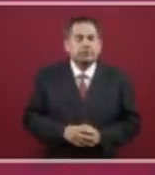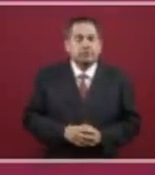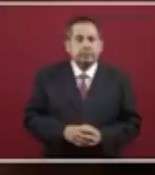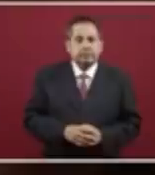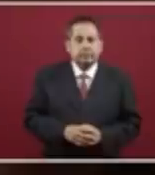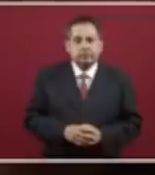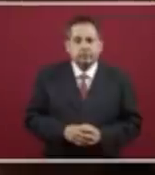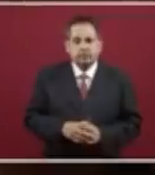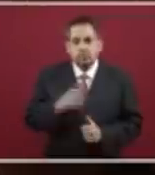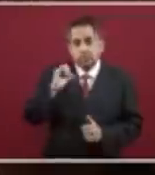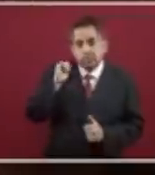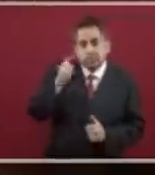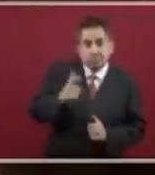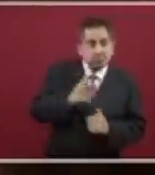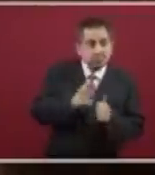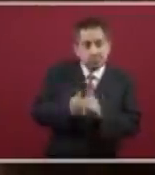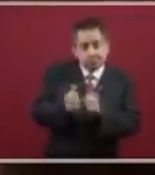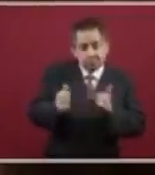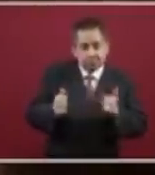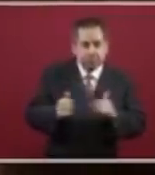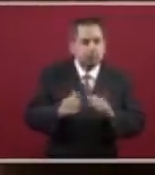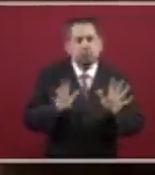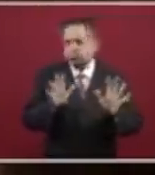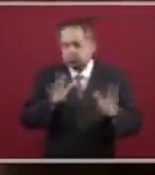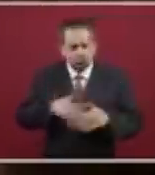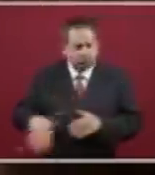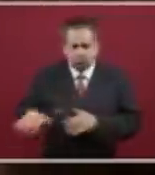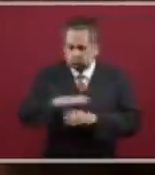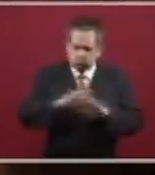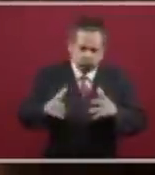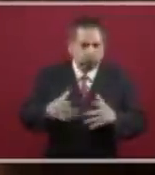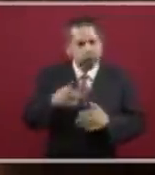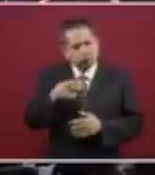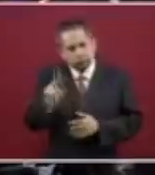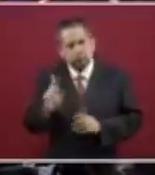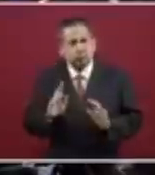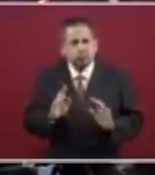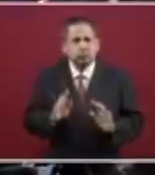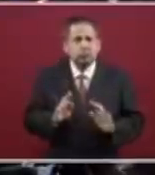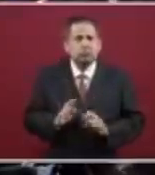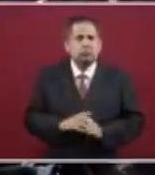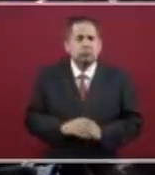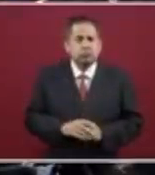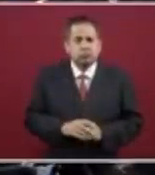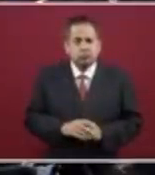¿Hay alguno rezagado en esa tabla? No, todos. Pero